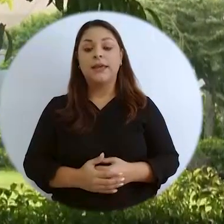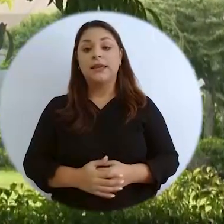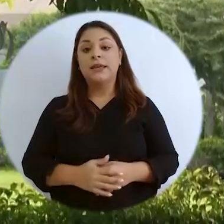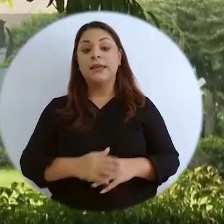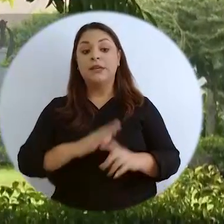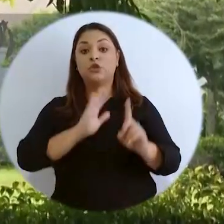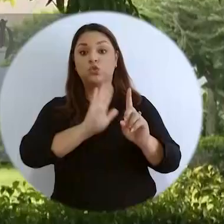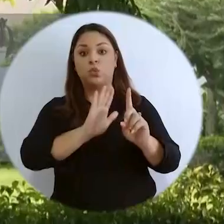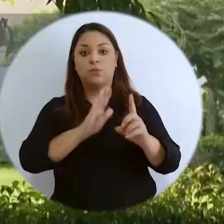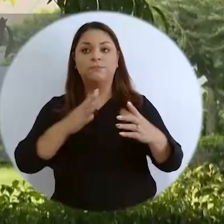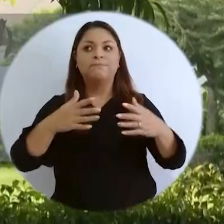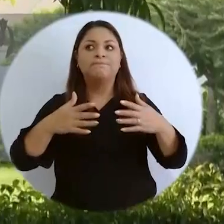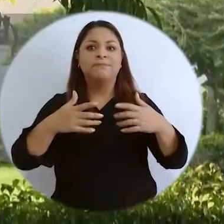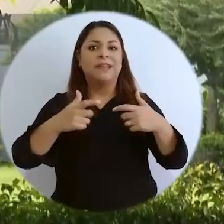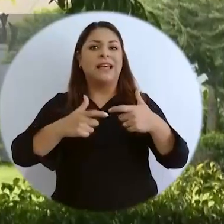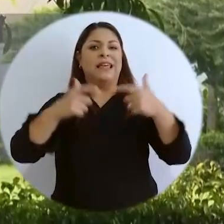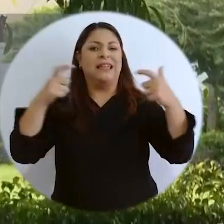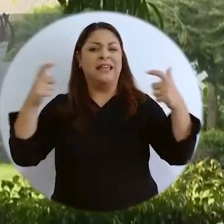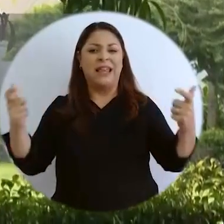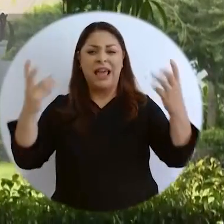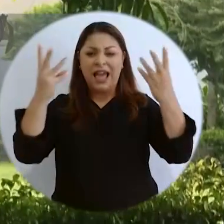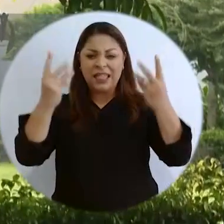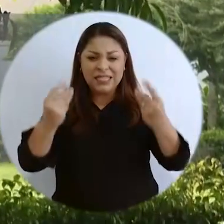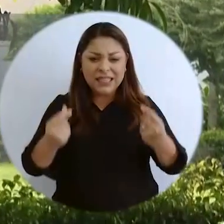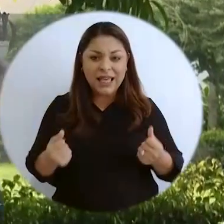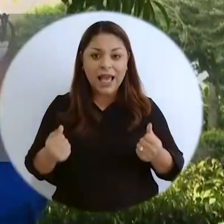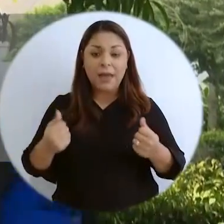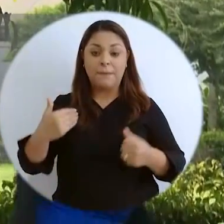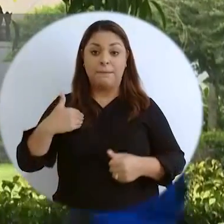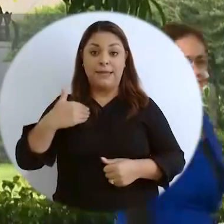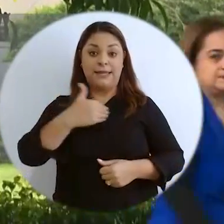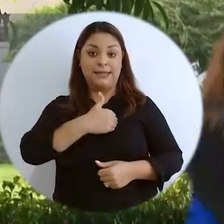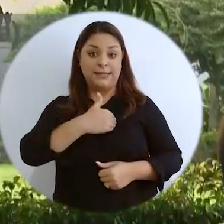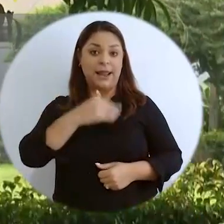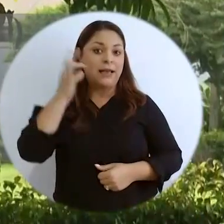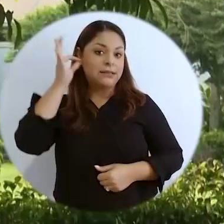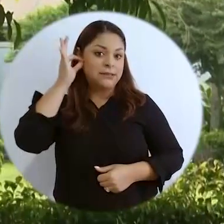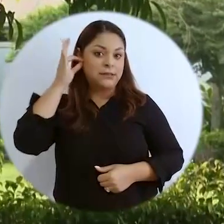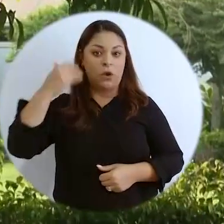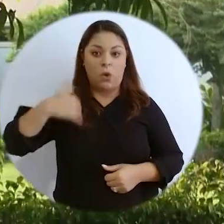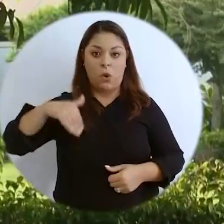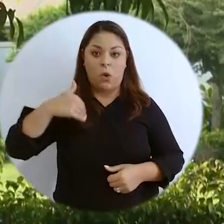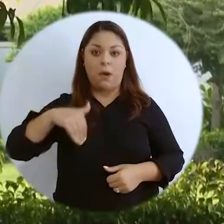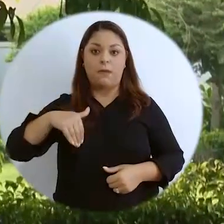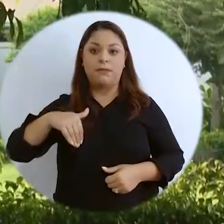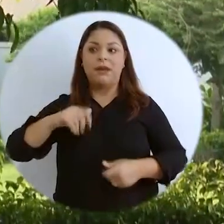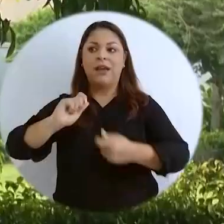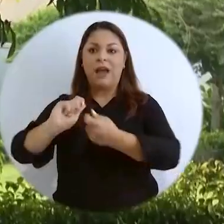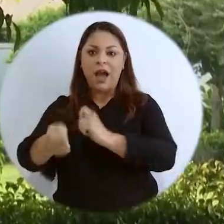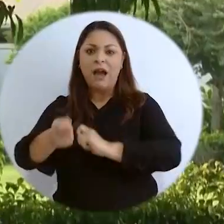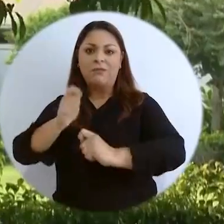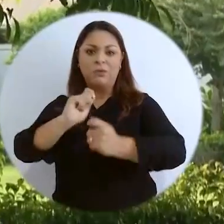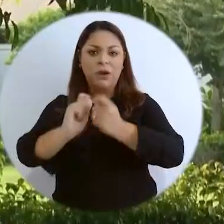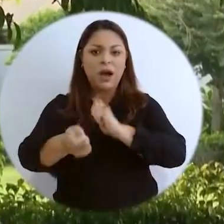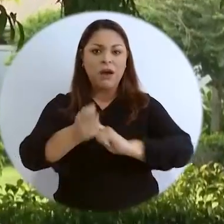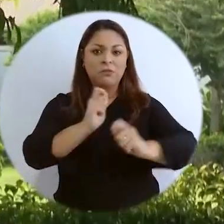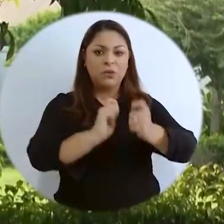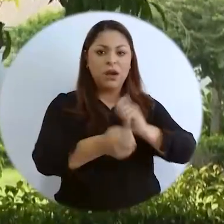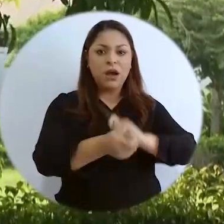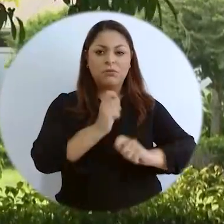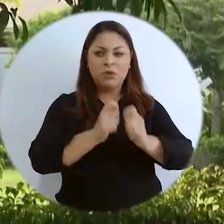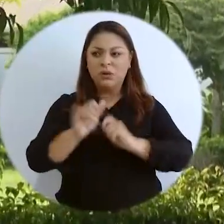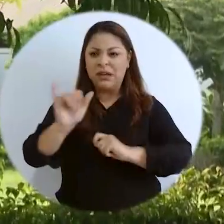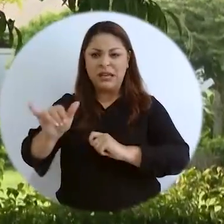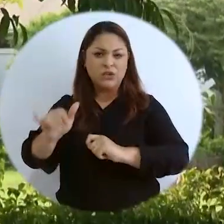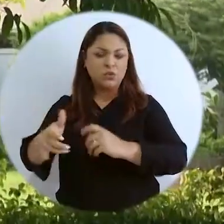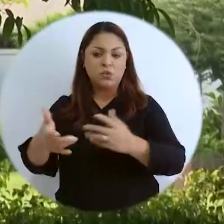capacidad, esa gran cantidad de ministros y ministras que han rotado, y viceministros y viceministras, presidentes ejecutivos y